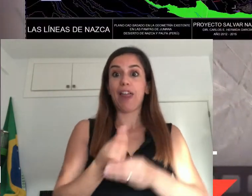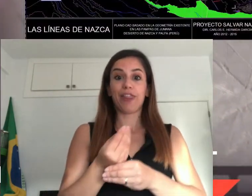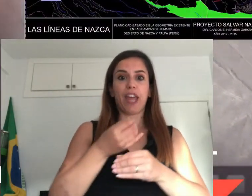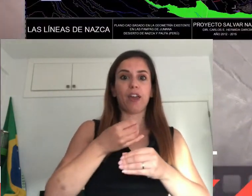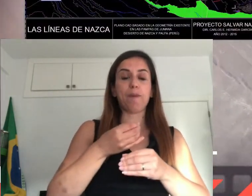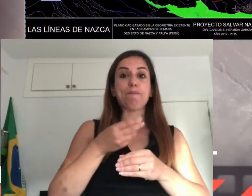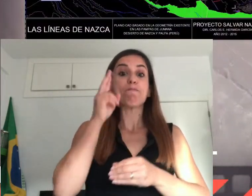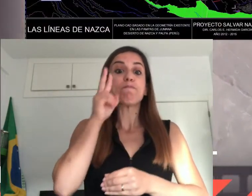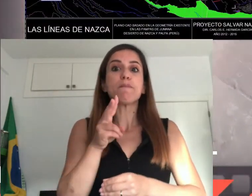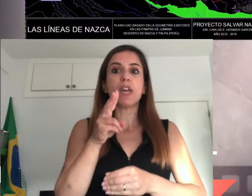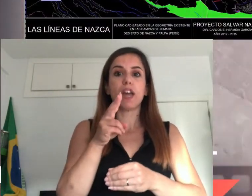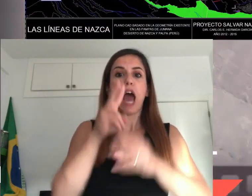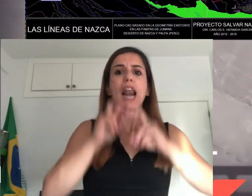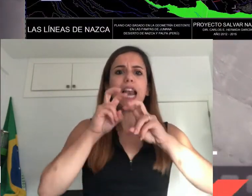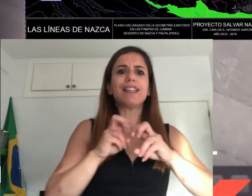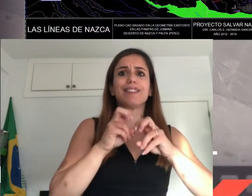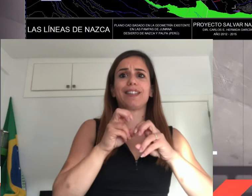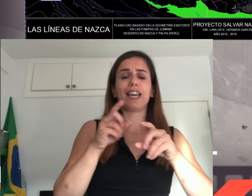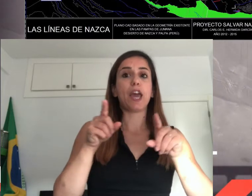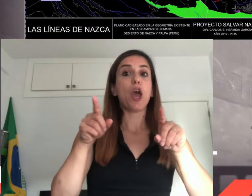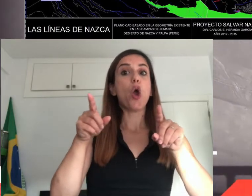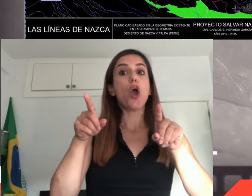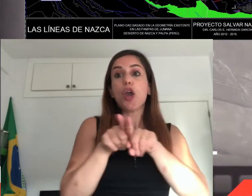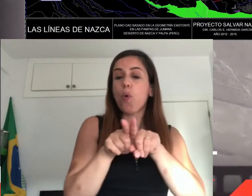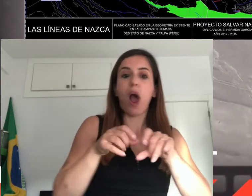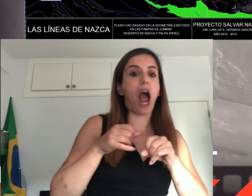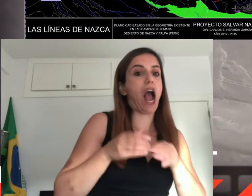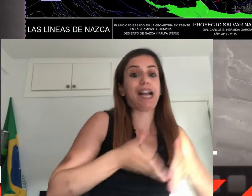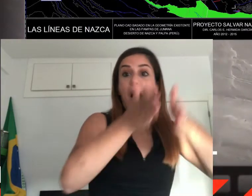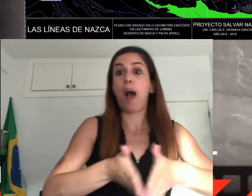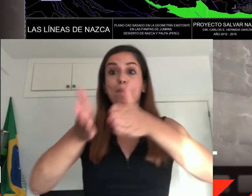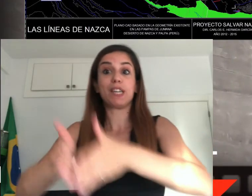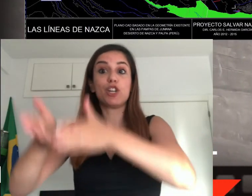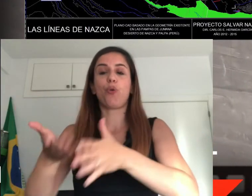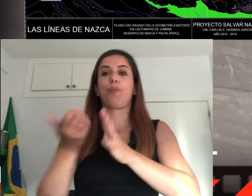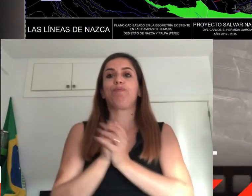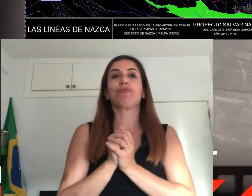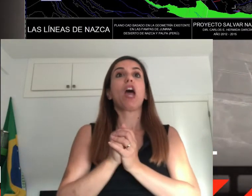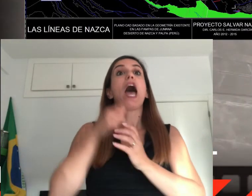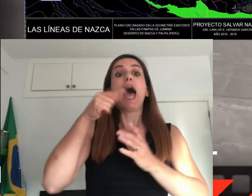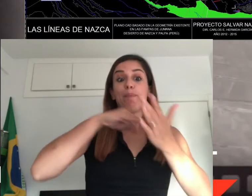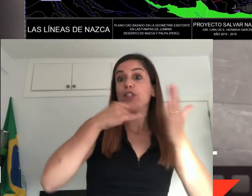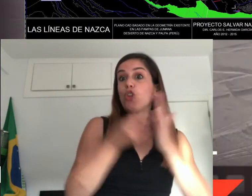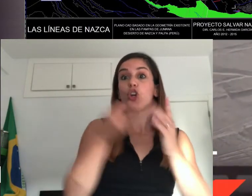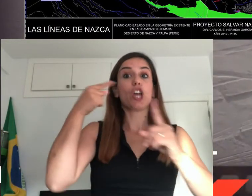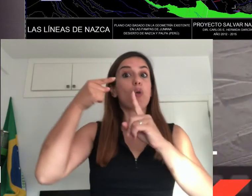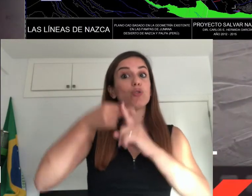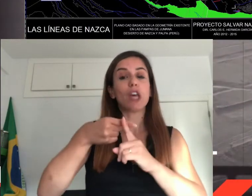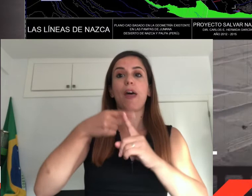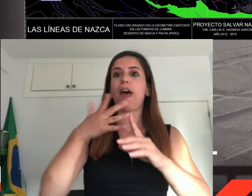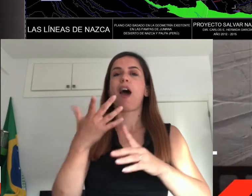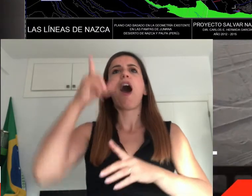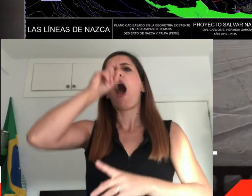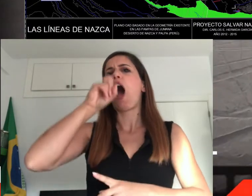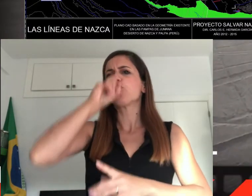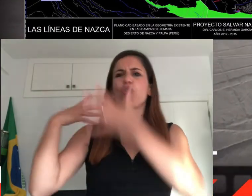hacer esto, ¿qué metodología se ha llevado? Pues ha sido una metodología larguísima que ha durado años, estamos hablando de casi